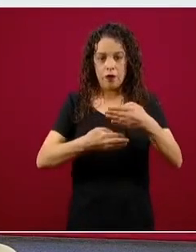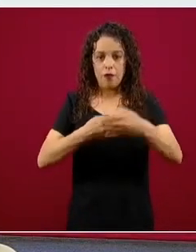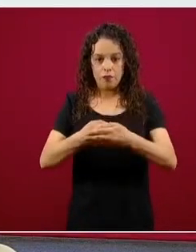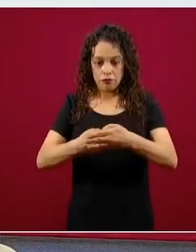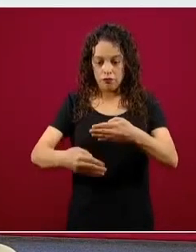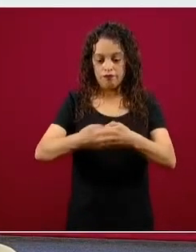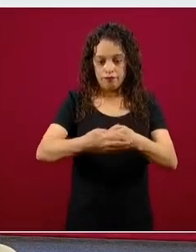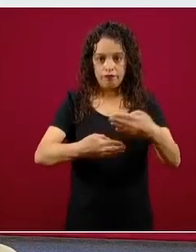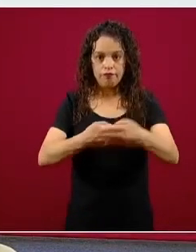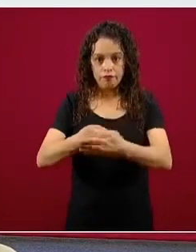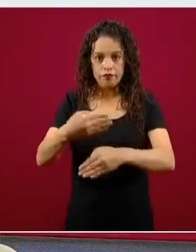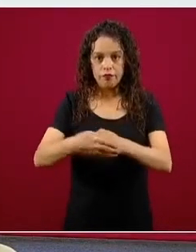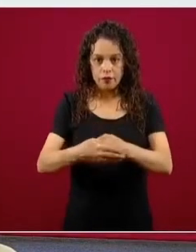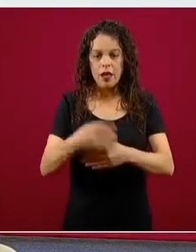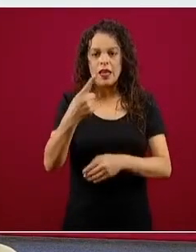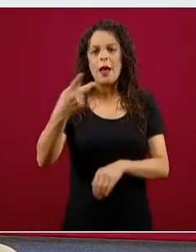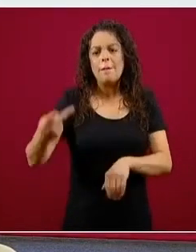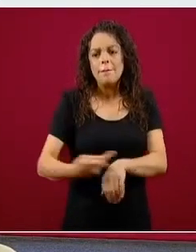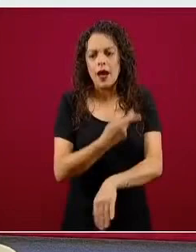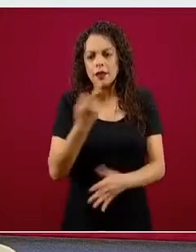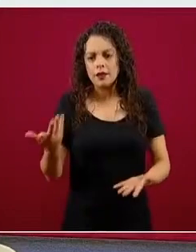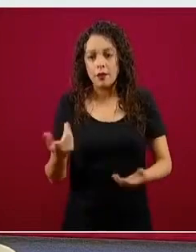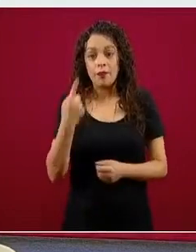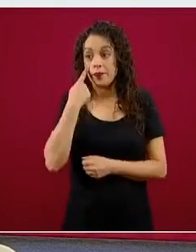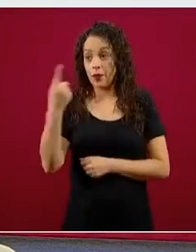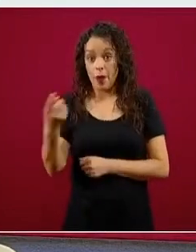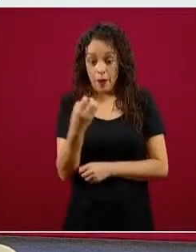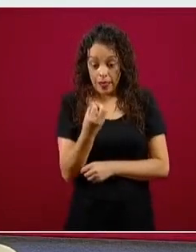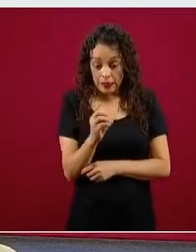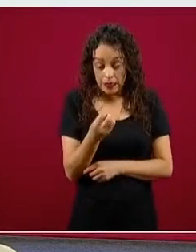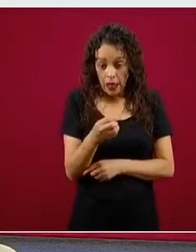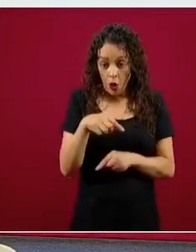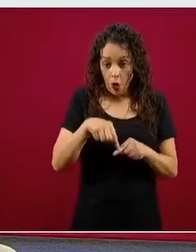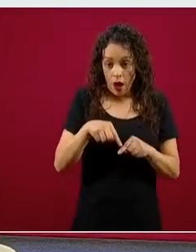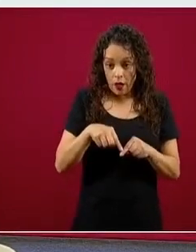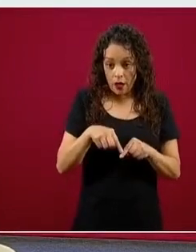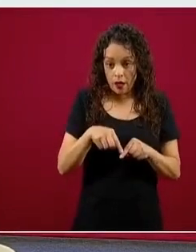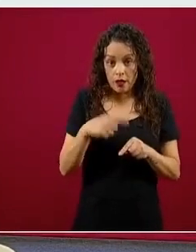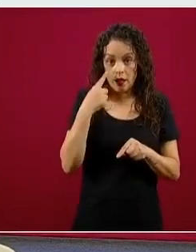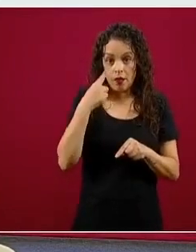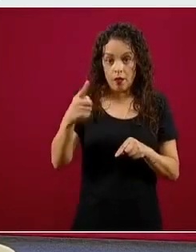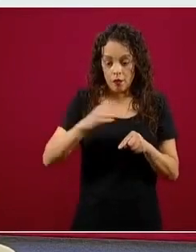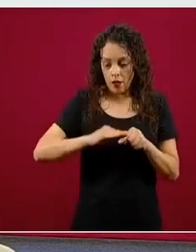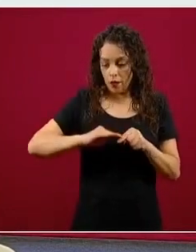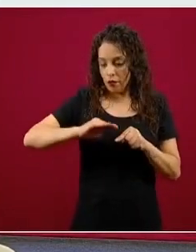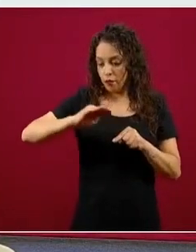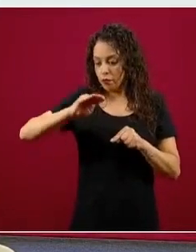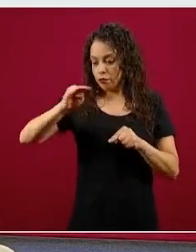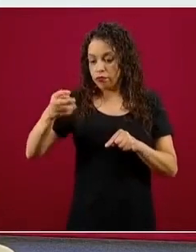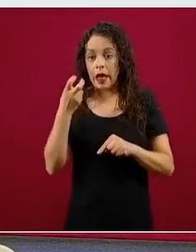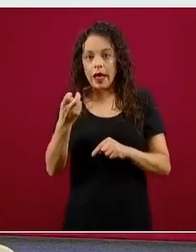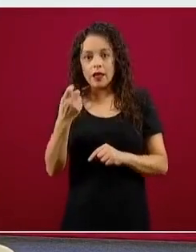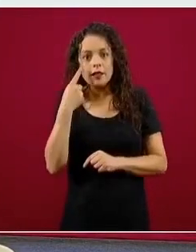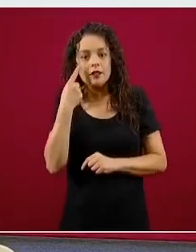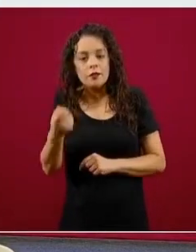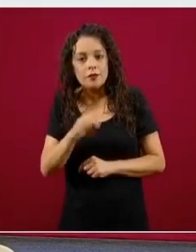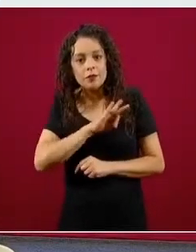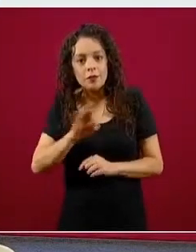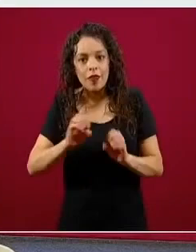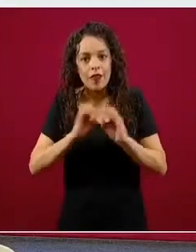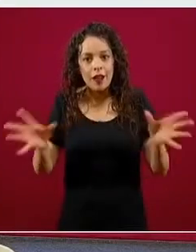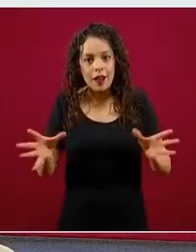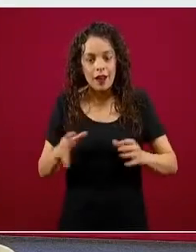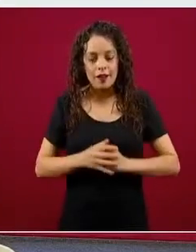estas curvas, el cero está aquí abajo y la altura neta de cada curva es esta, la que muestra. Enseguida las